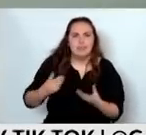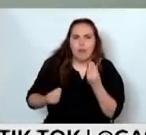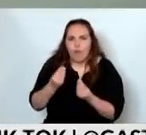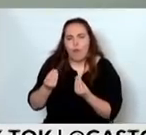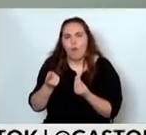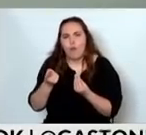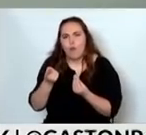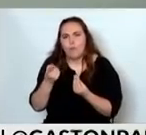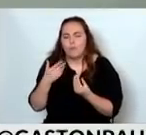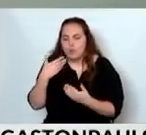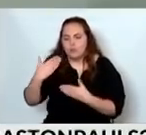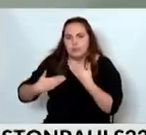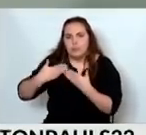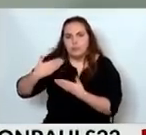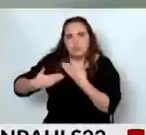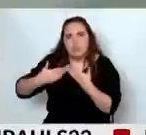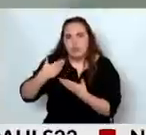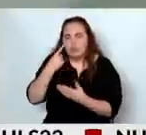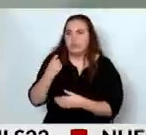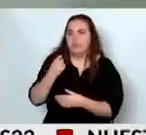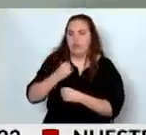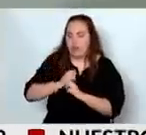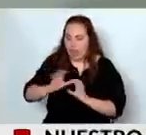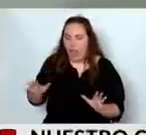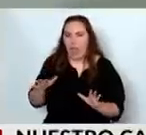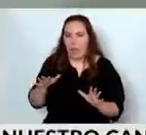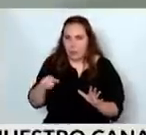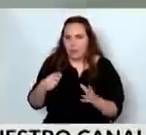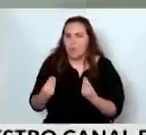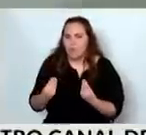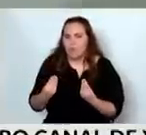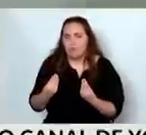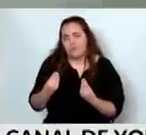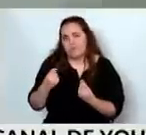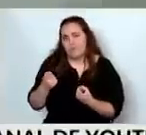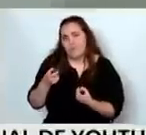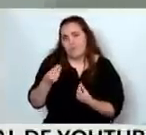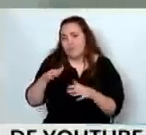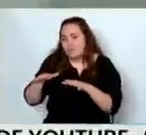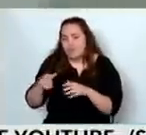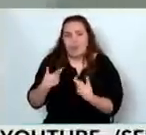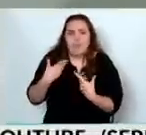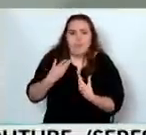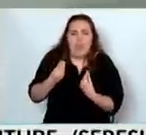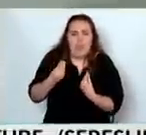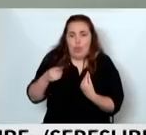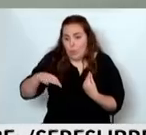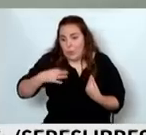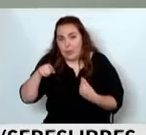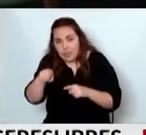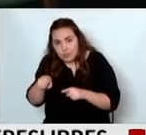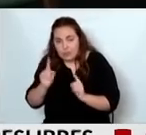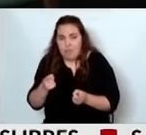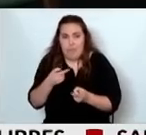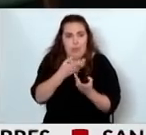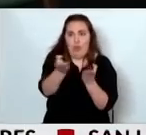momento nos dimos cuenta que era grave? Cuando empezamos a tener miedo, no solo por su vida, sino por la del resto.